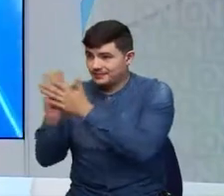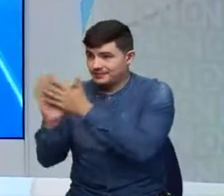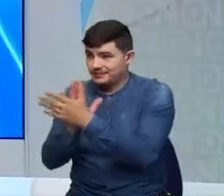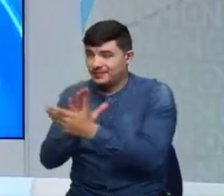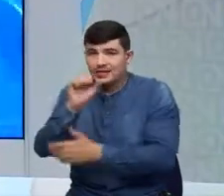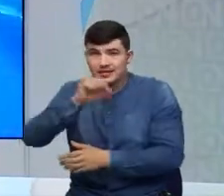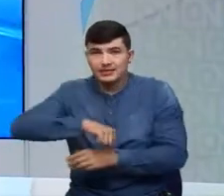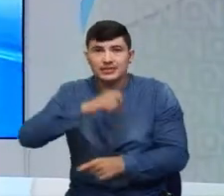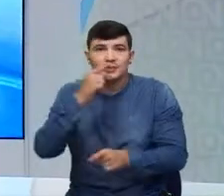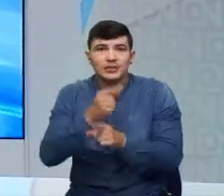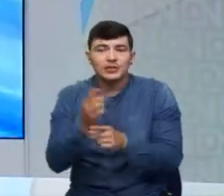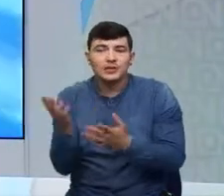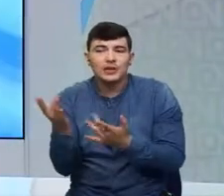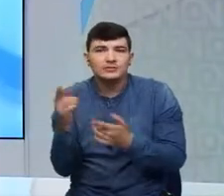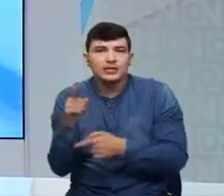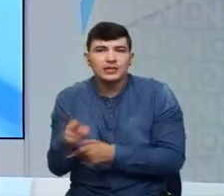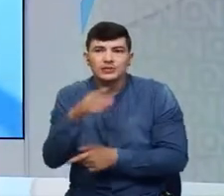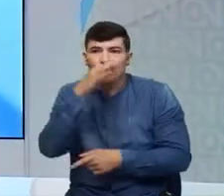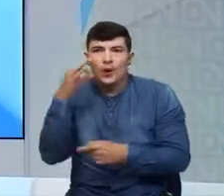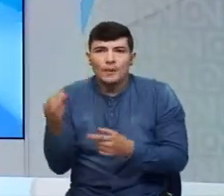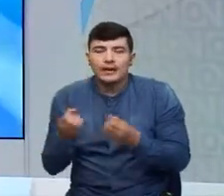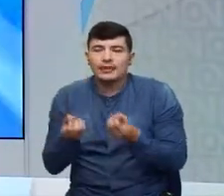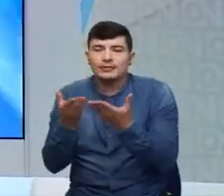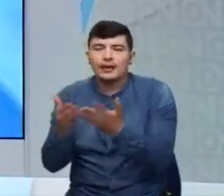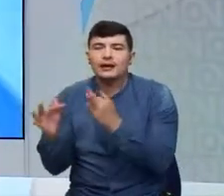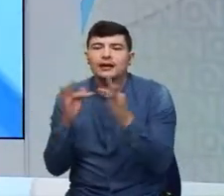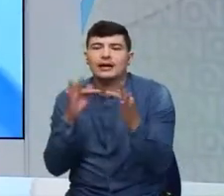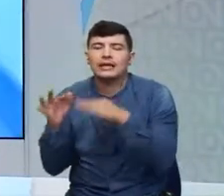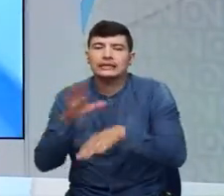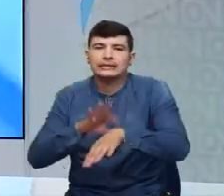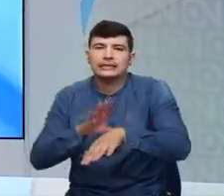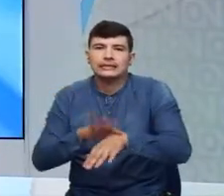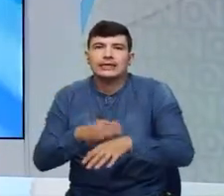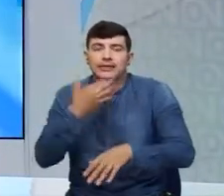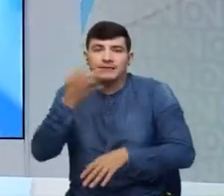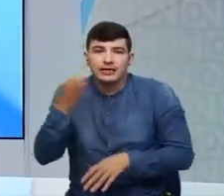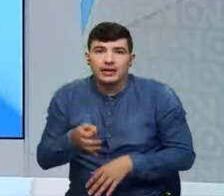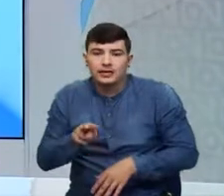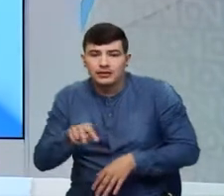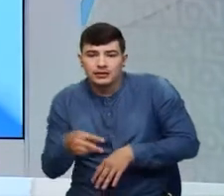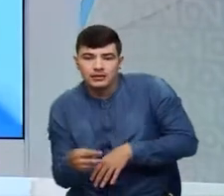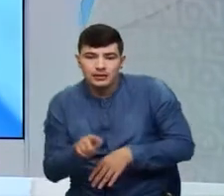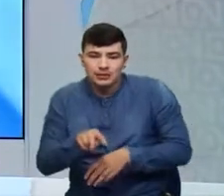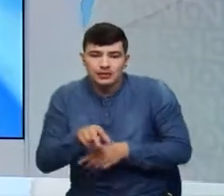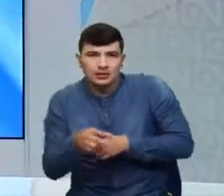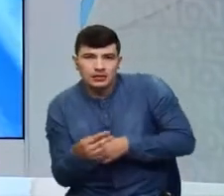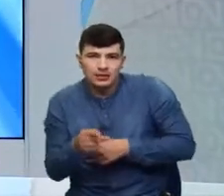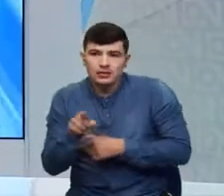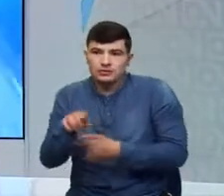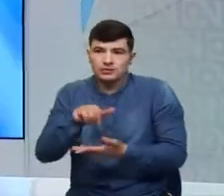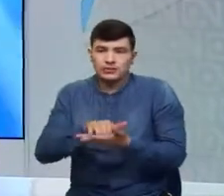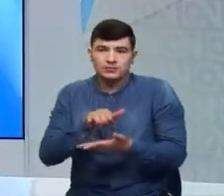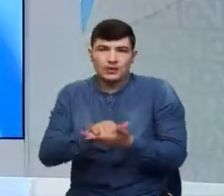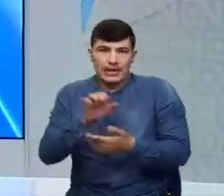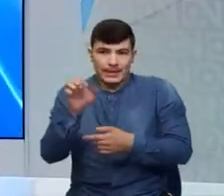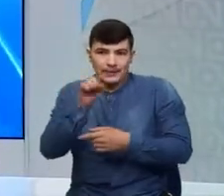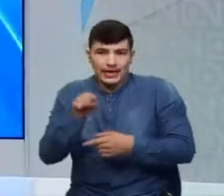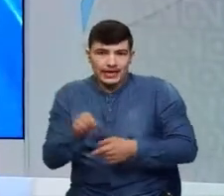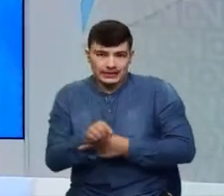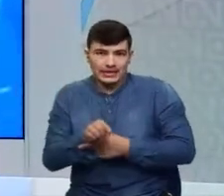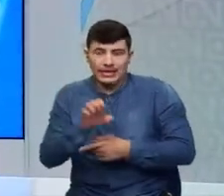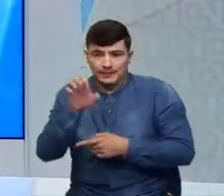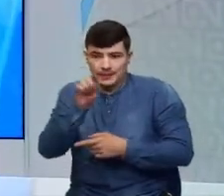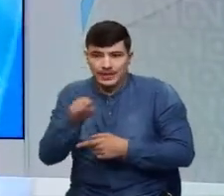y la espera de un hombre para recibir tratamiento médico literalmente lo tiene cojo su ep ese ha las órdenes y la espera ya